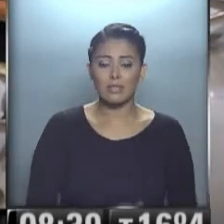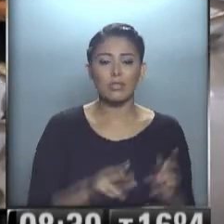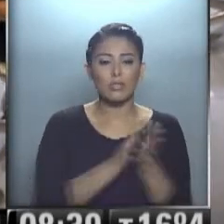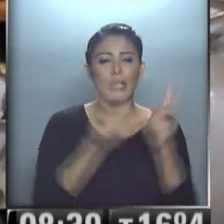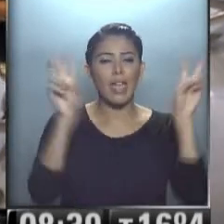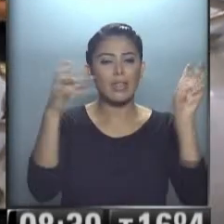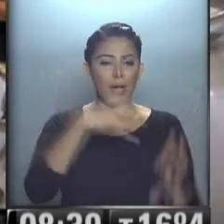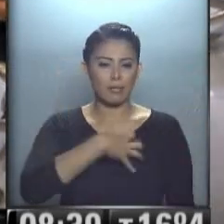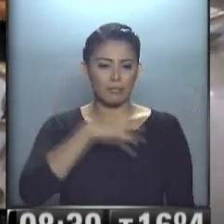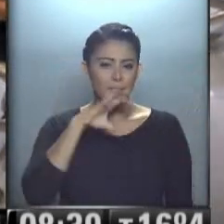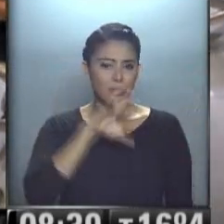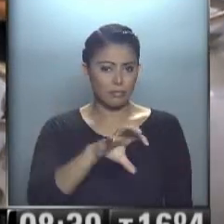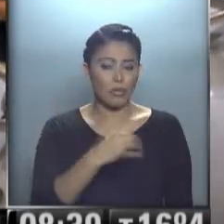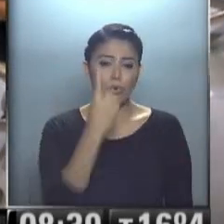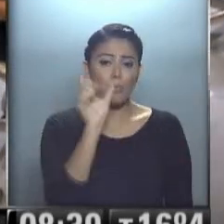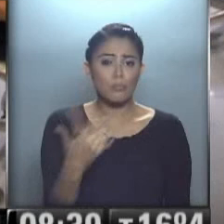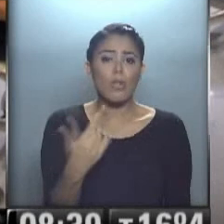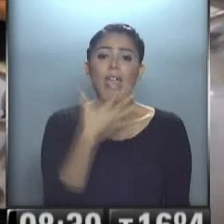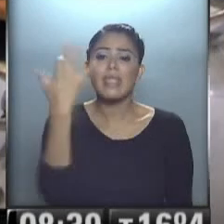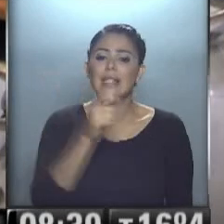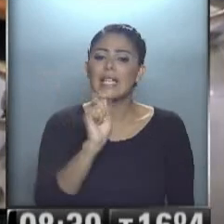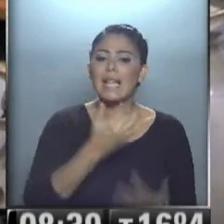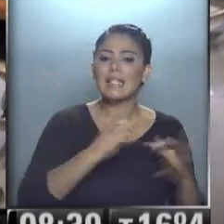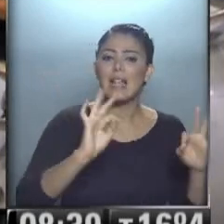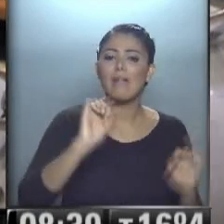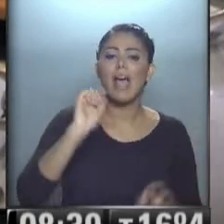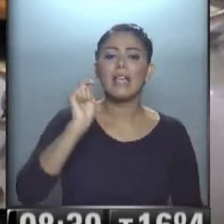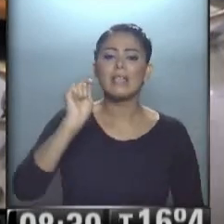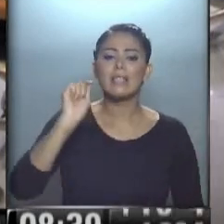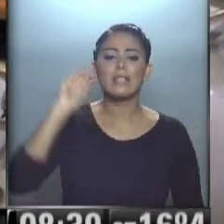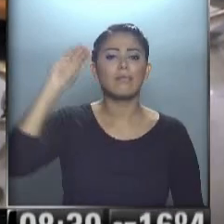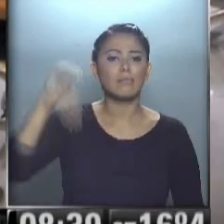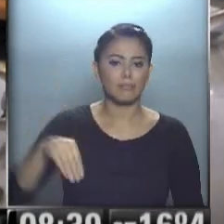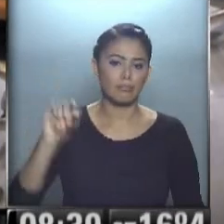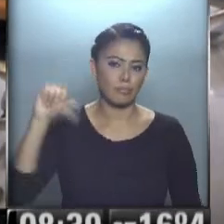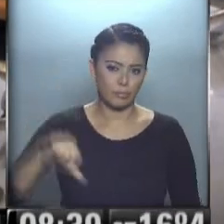tema de trasplantes, donde uno puede decidir quién sobrevive y a quién se le acabó la vida.